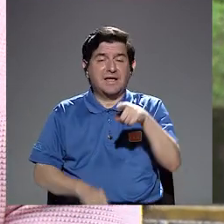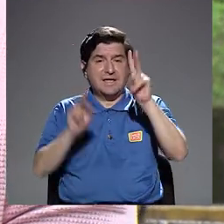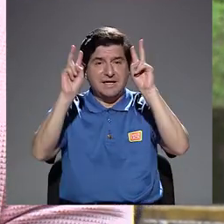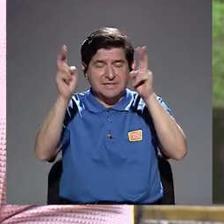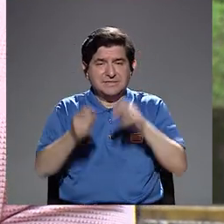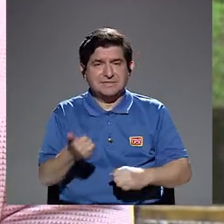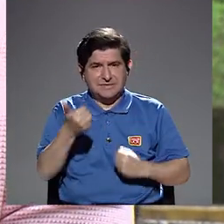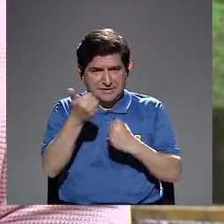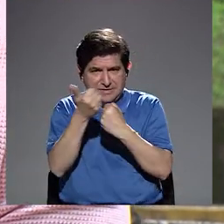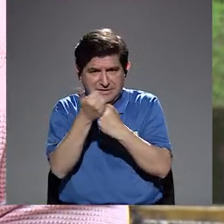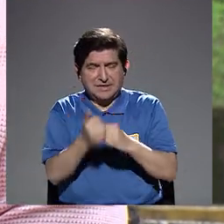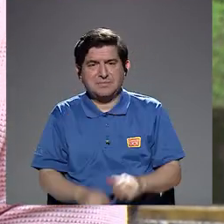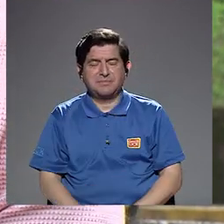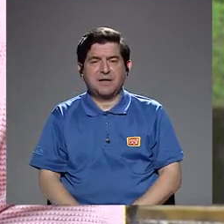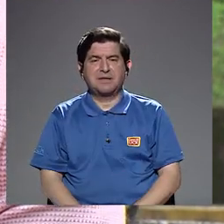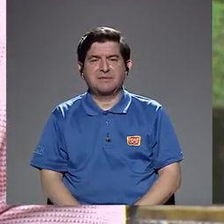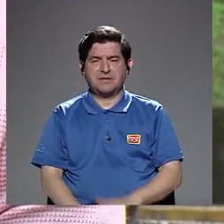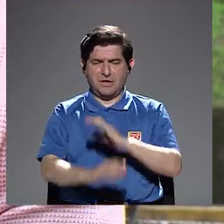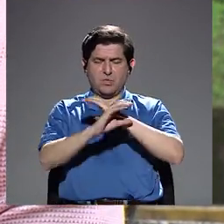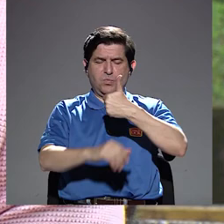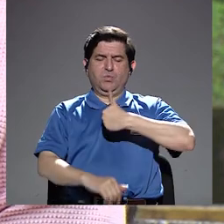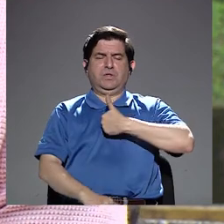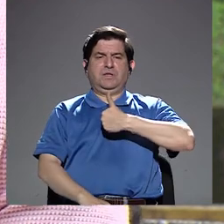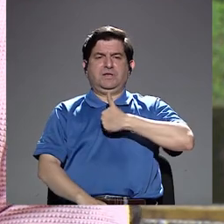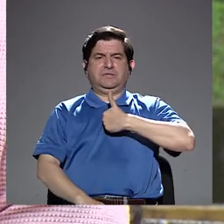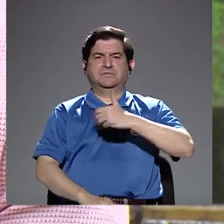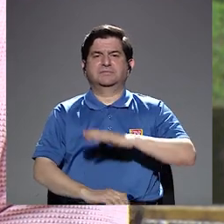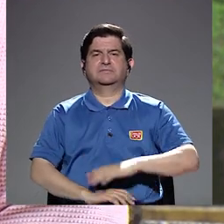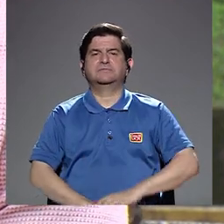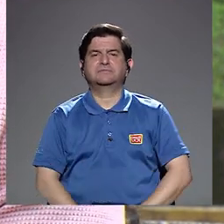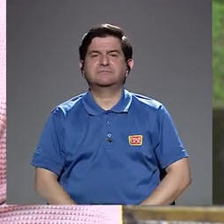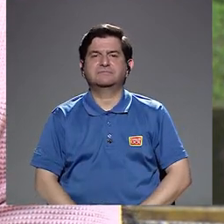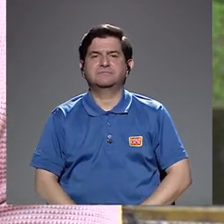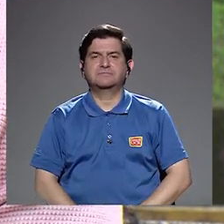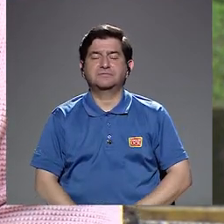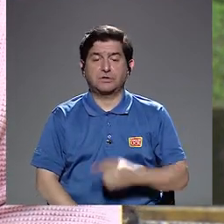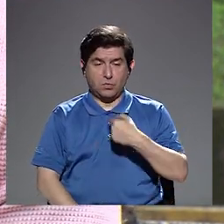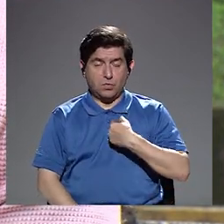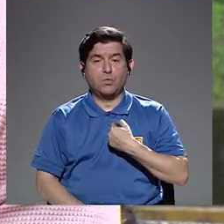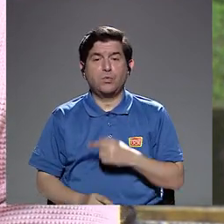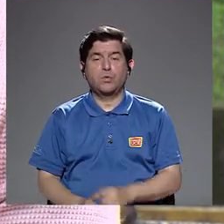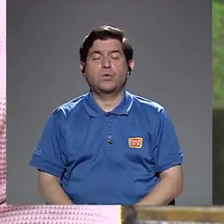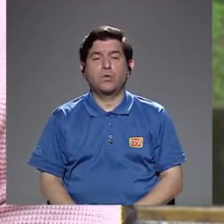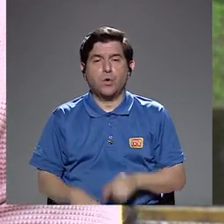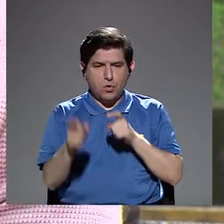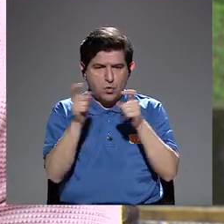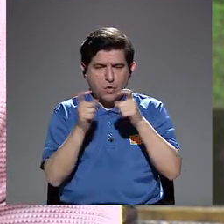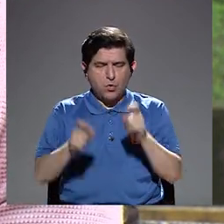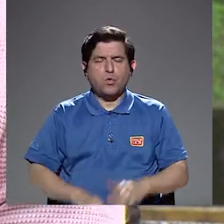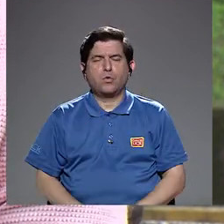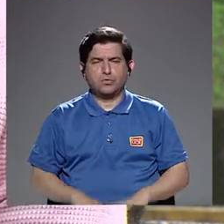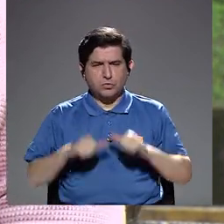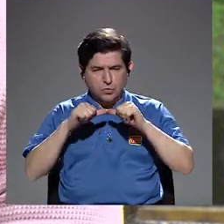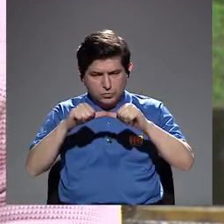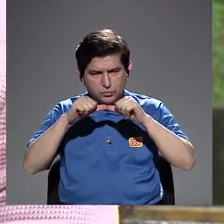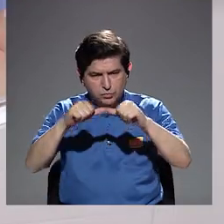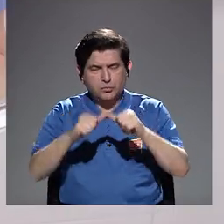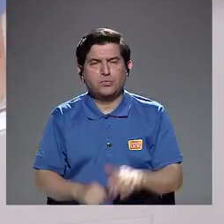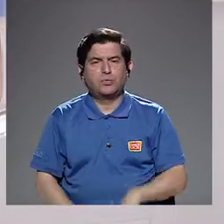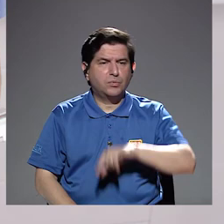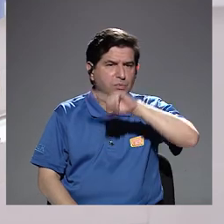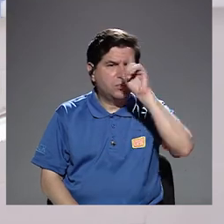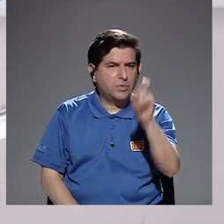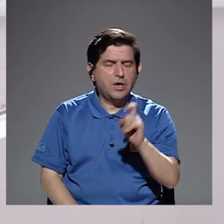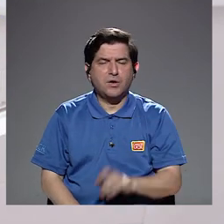que ahora la doctora Vega decía del autocuidado propiamente, de hacerse los controles periódicos a nivel propiamente de la